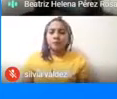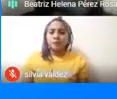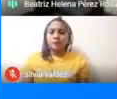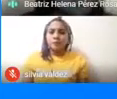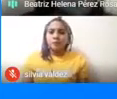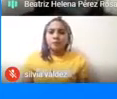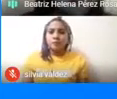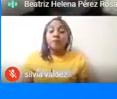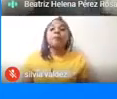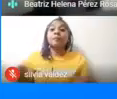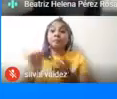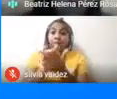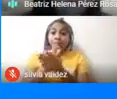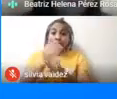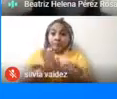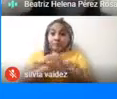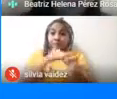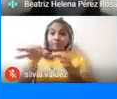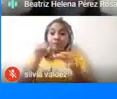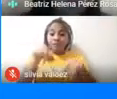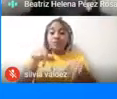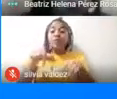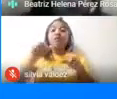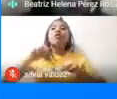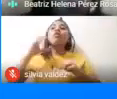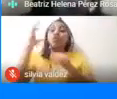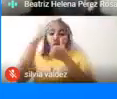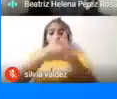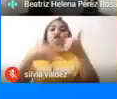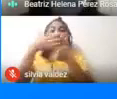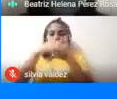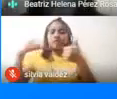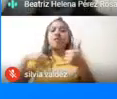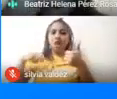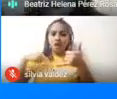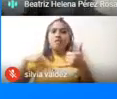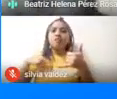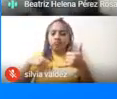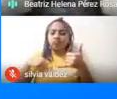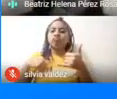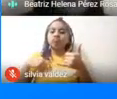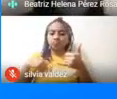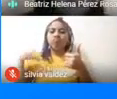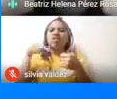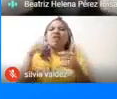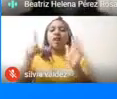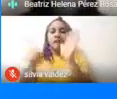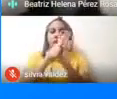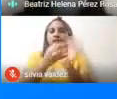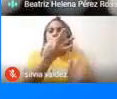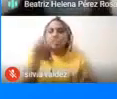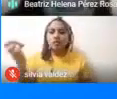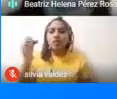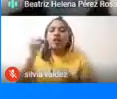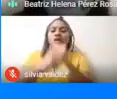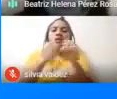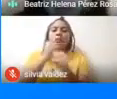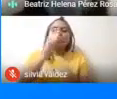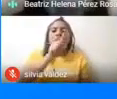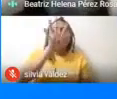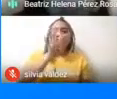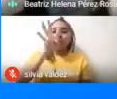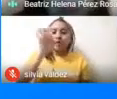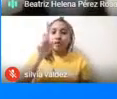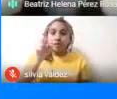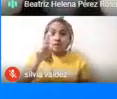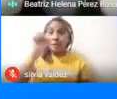Y como les comentaba, pues en Colombia nosotros sí tenemos un ejercicio a través de la ley 300 de 1996, que pues